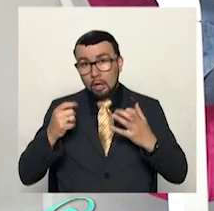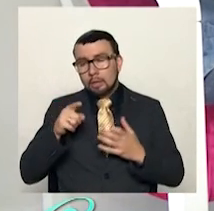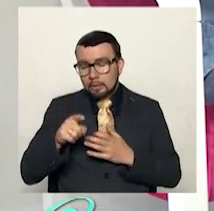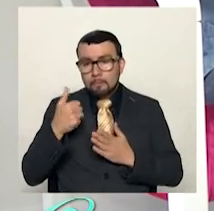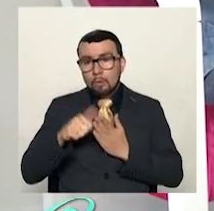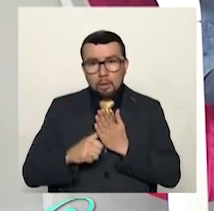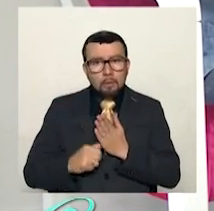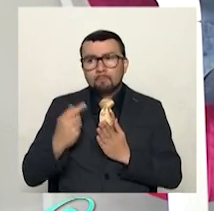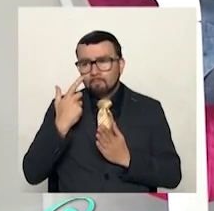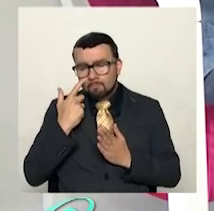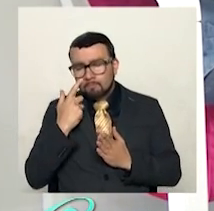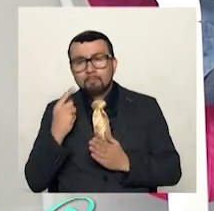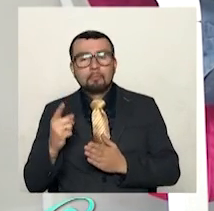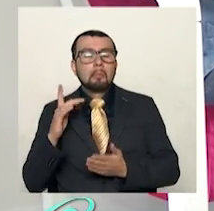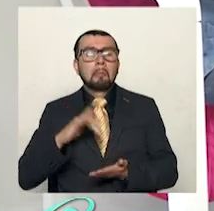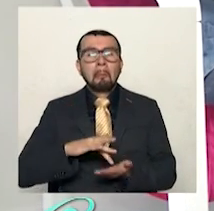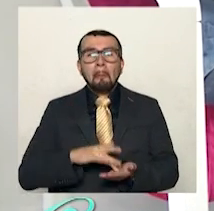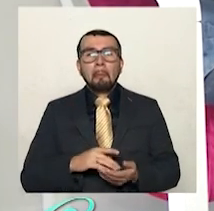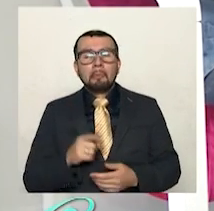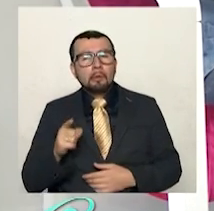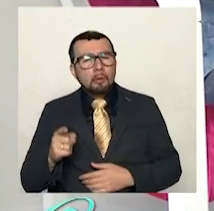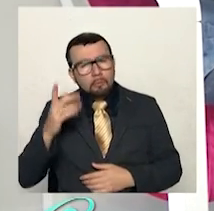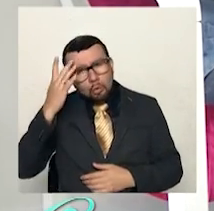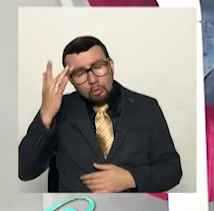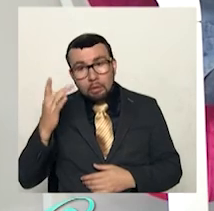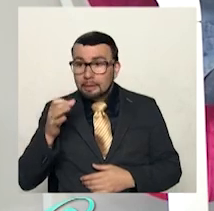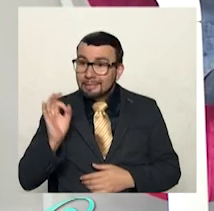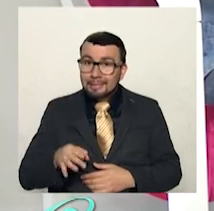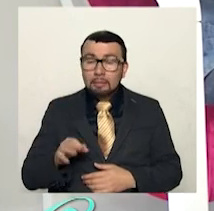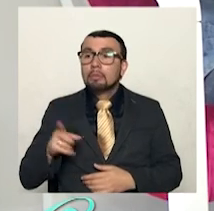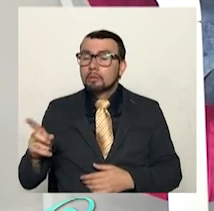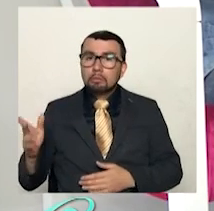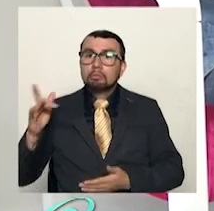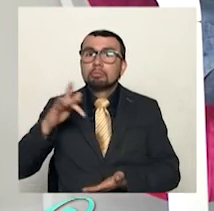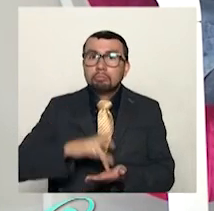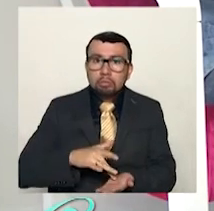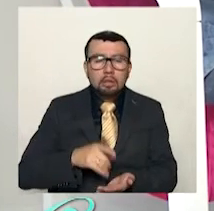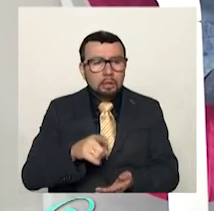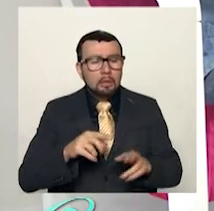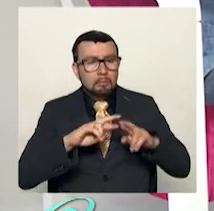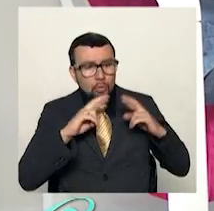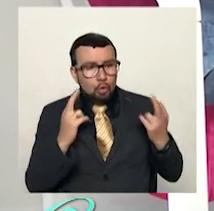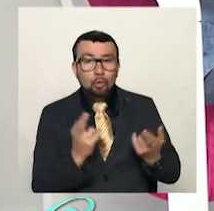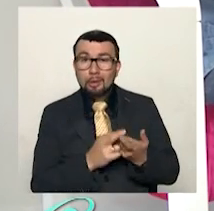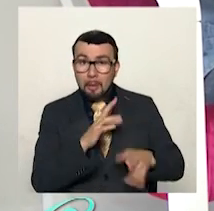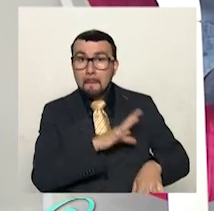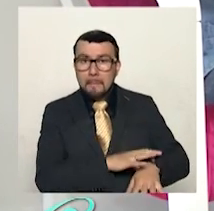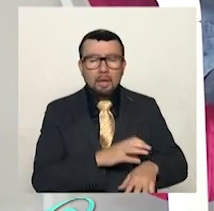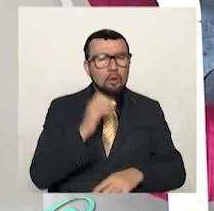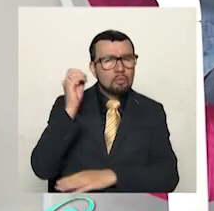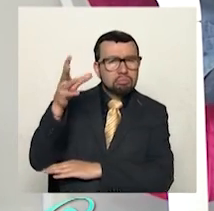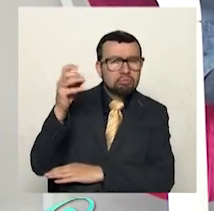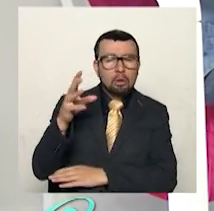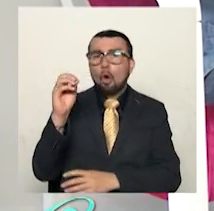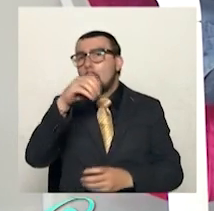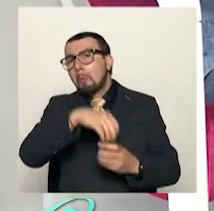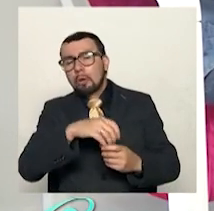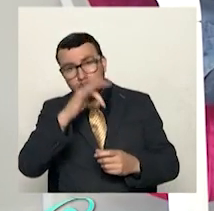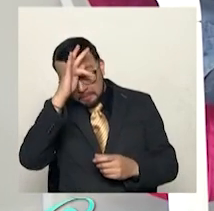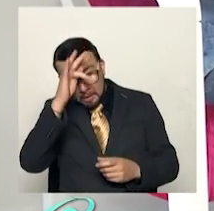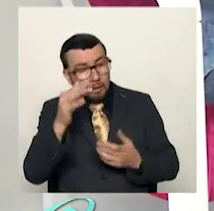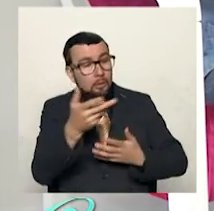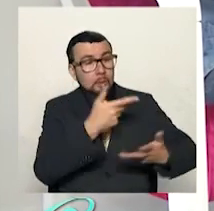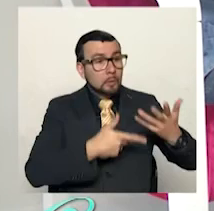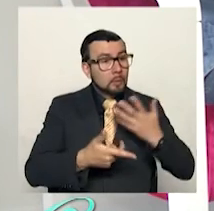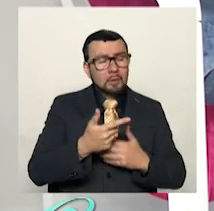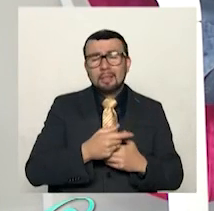de atención, porque es que cada que nos reunimos con grupos médicos, en congresos, en hospitales, no hacemos